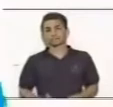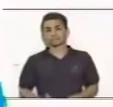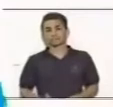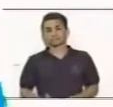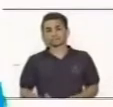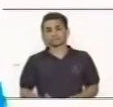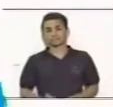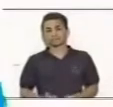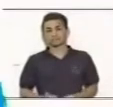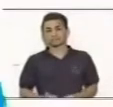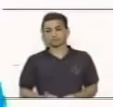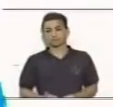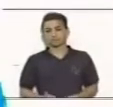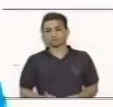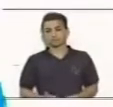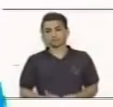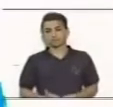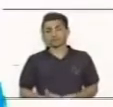cuadrado,